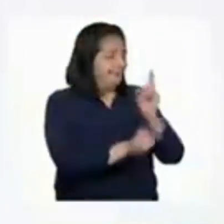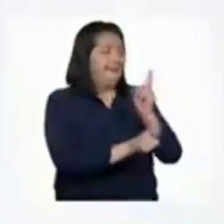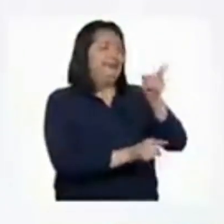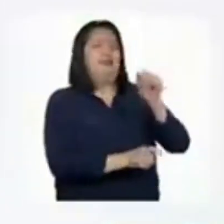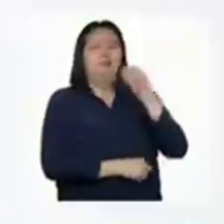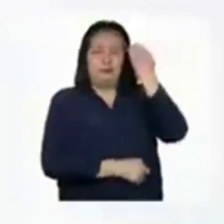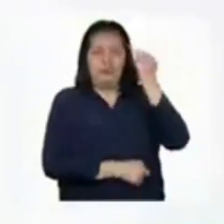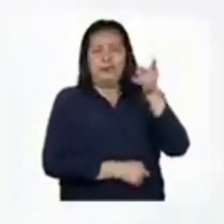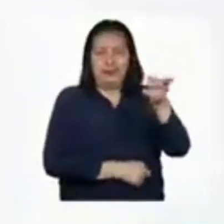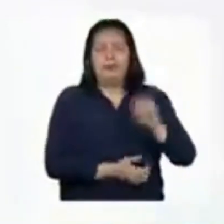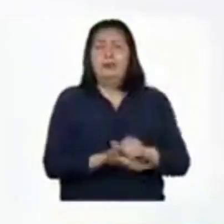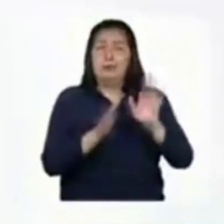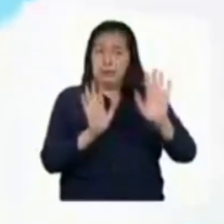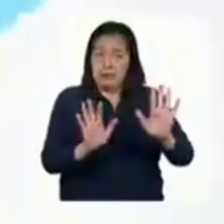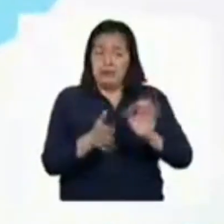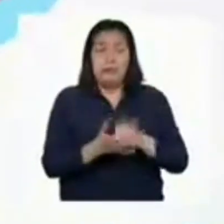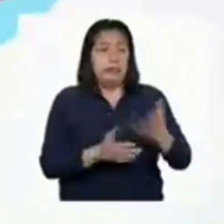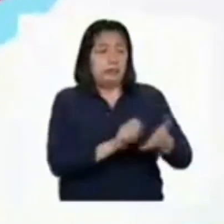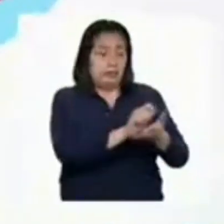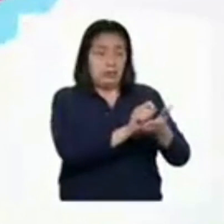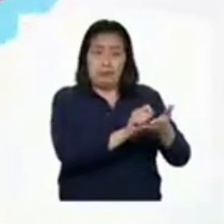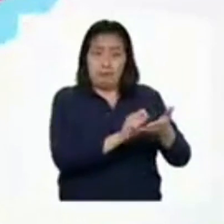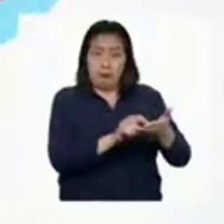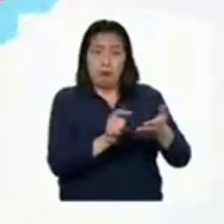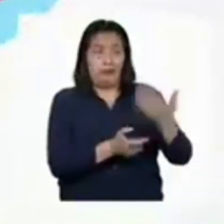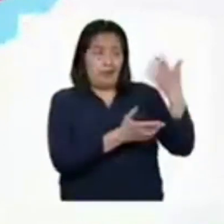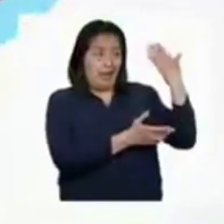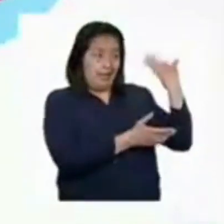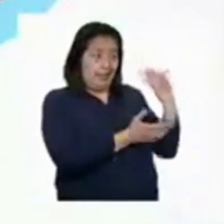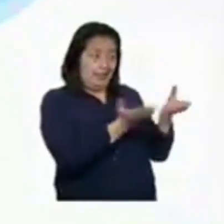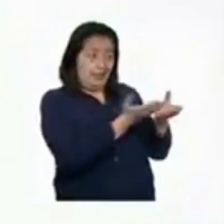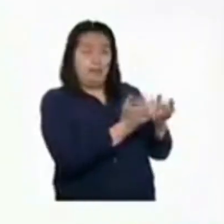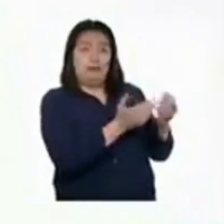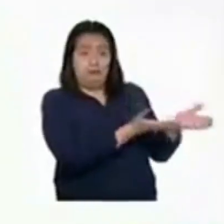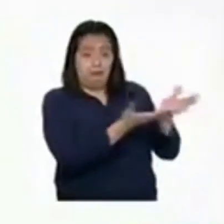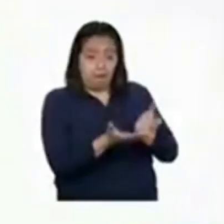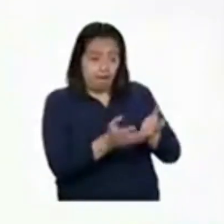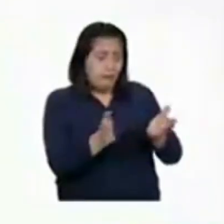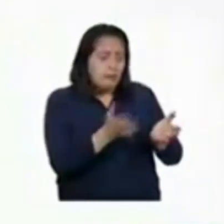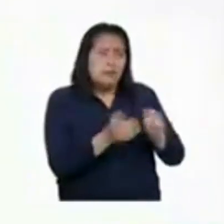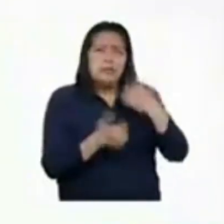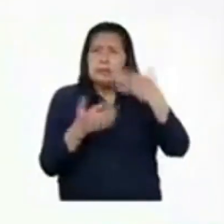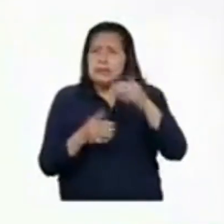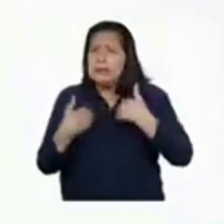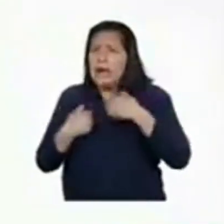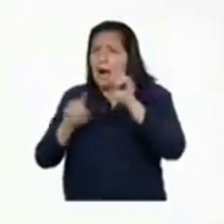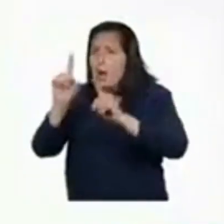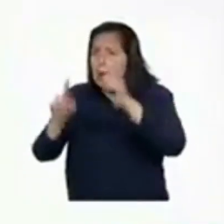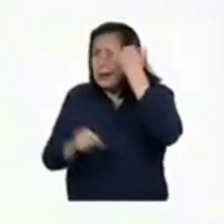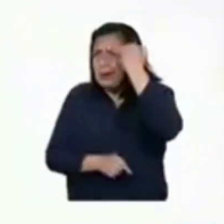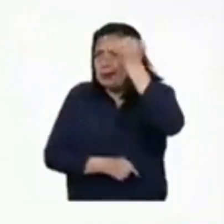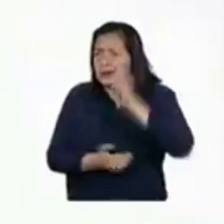Exactamente, esa es la idea. Así que tengamos los apuntes de las sesiones anteriores a la mano. Y si ya tienen algunas ideas para